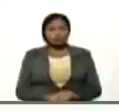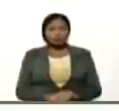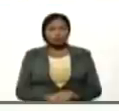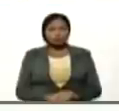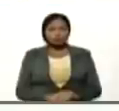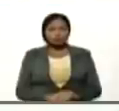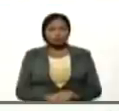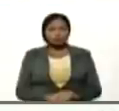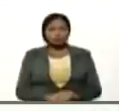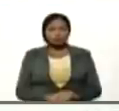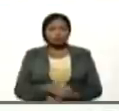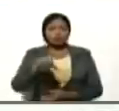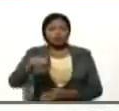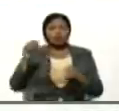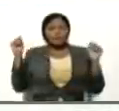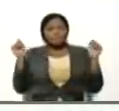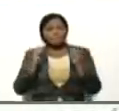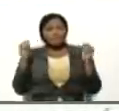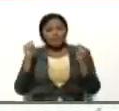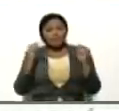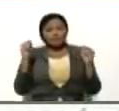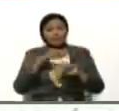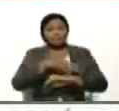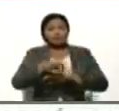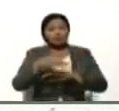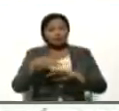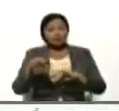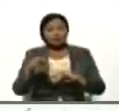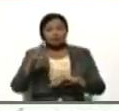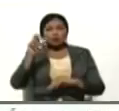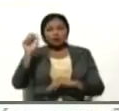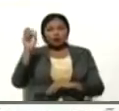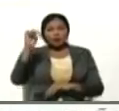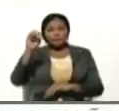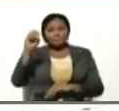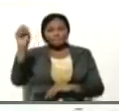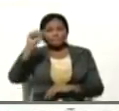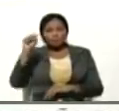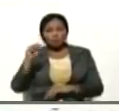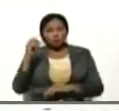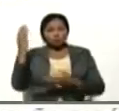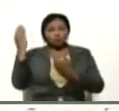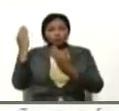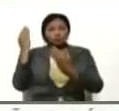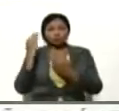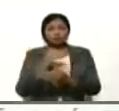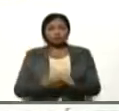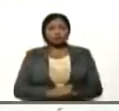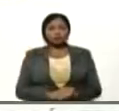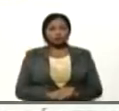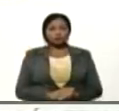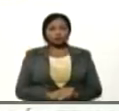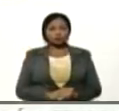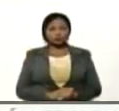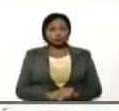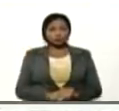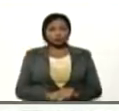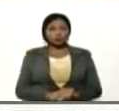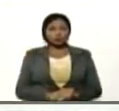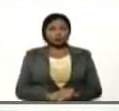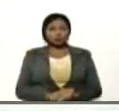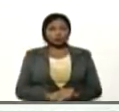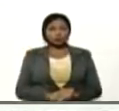Por el estado Mérida, municipio Ramos de Lora, Yanexi Urbina.